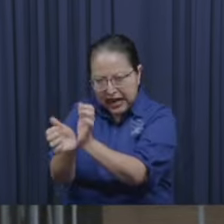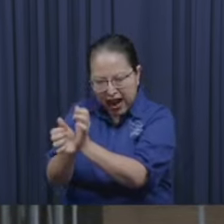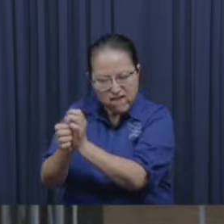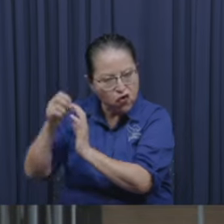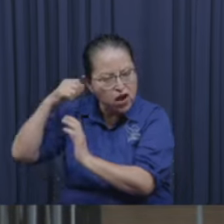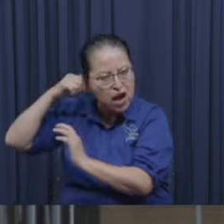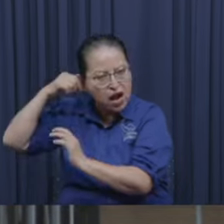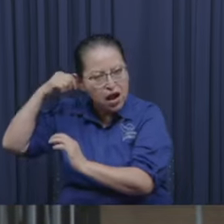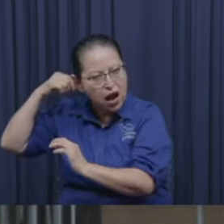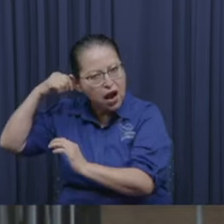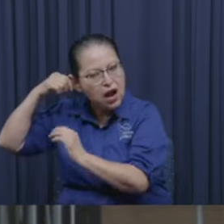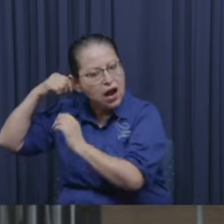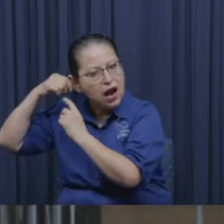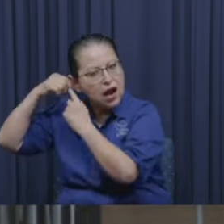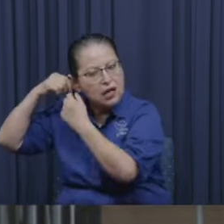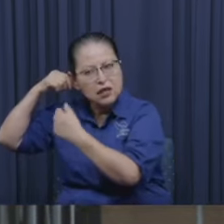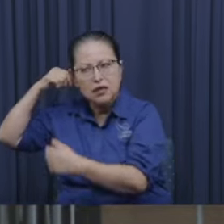formón